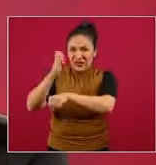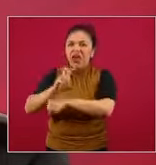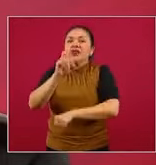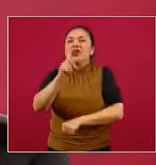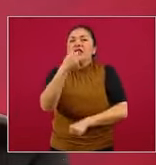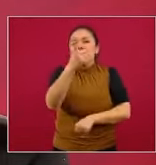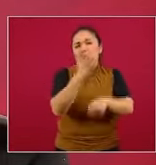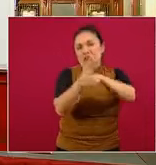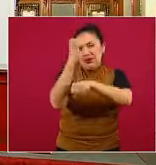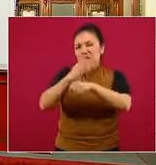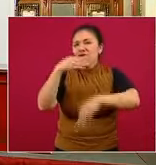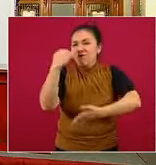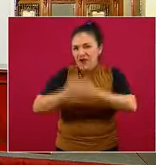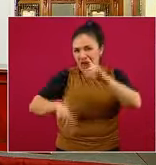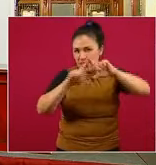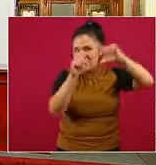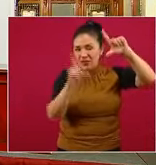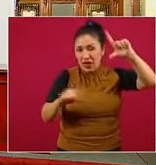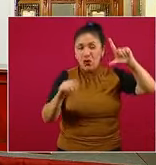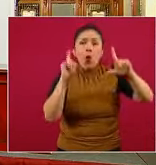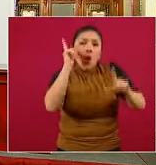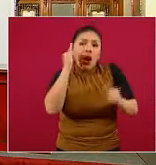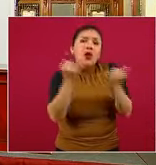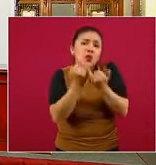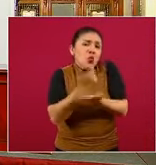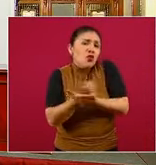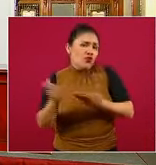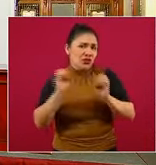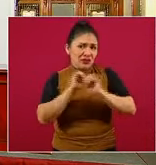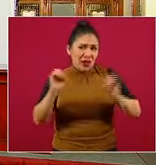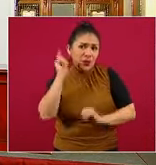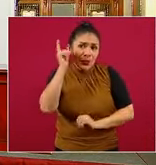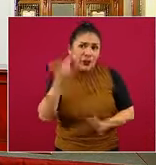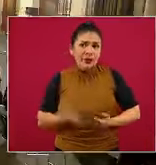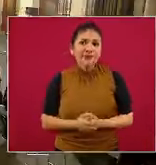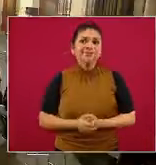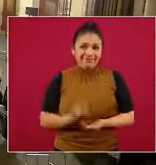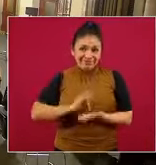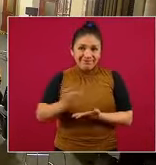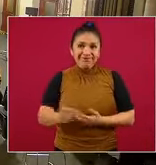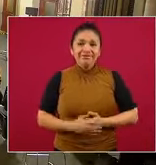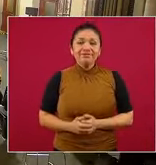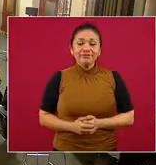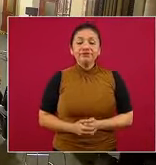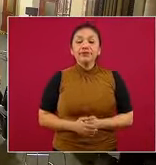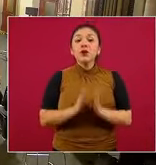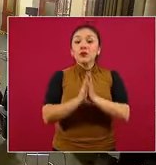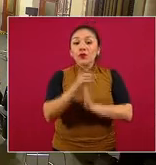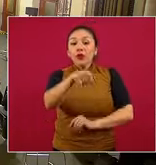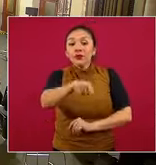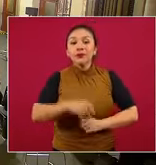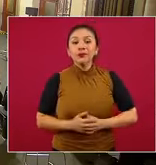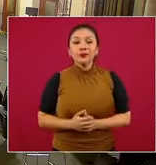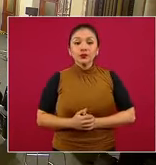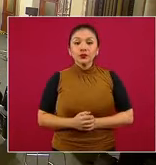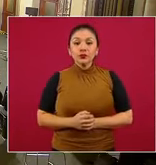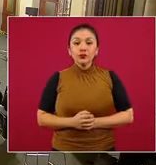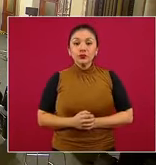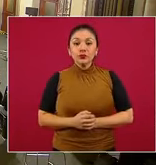31 estados se dejen también de cobrar cuotas. Muchas gracias. Por favor, usted.